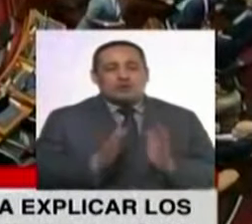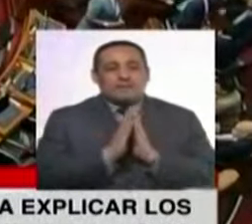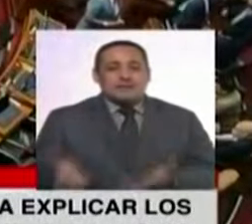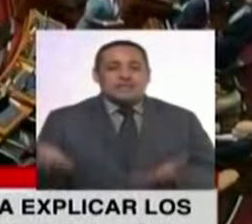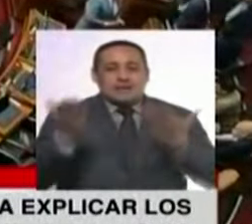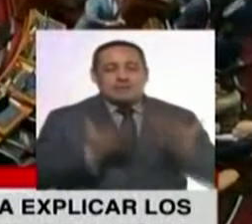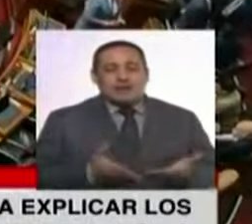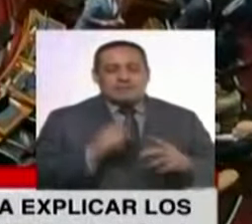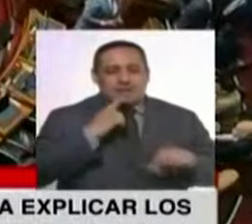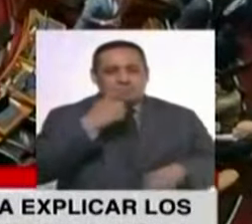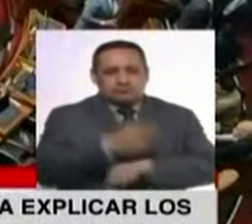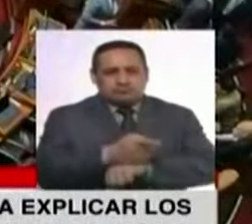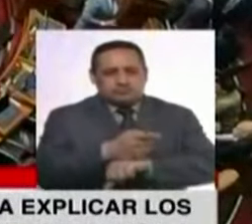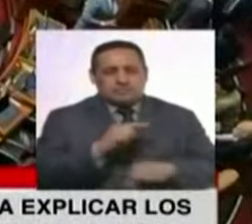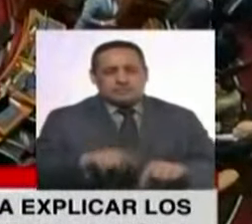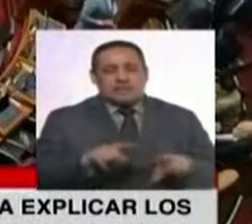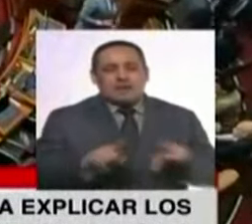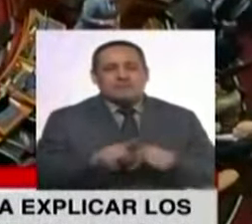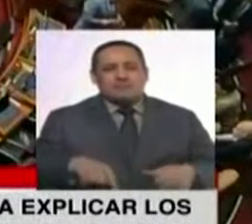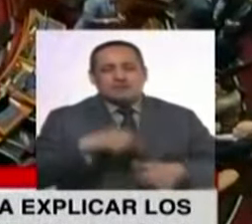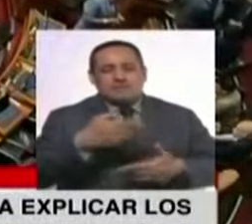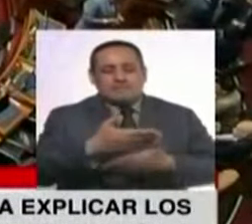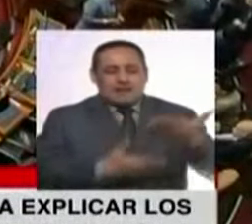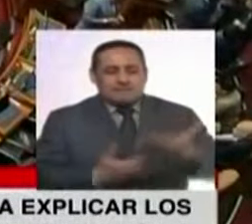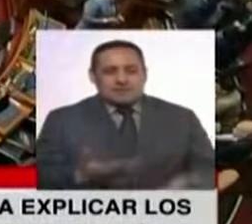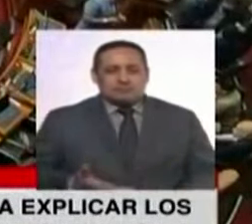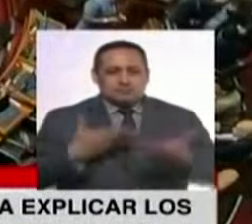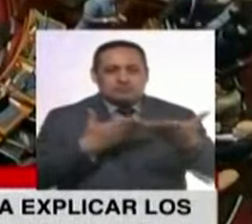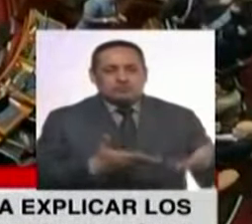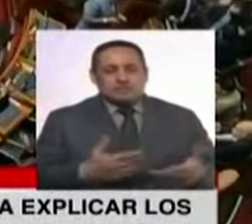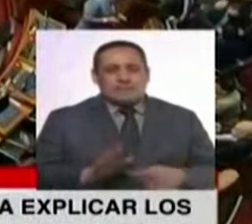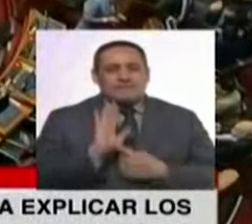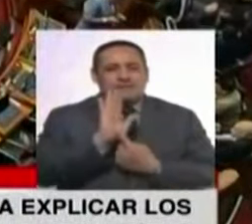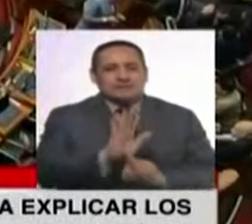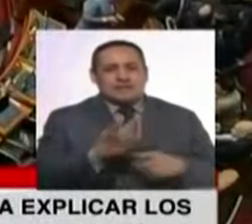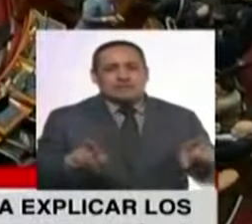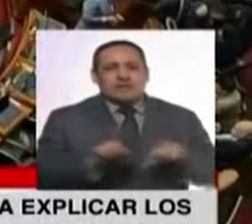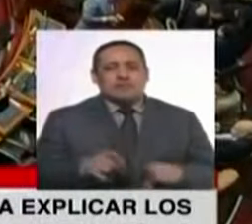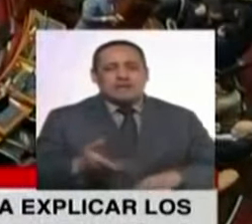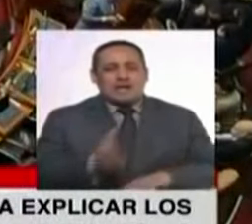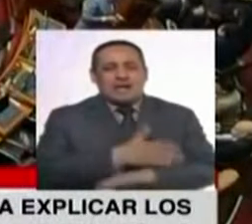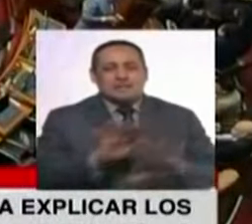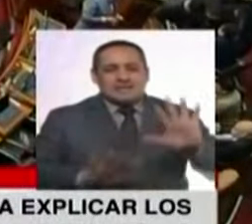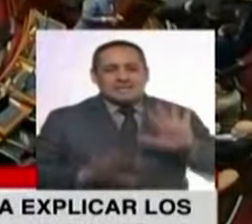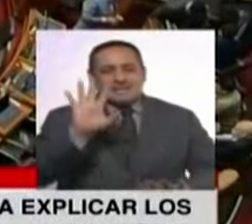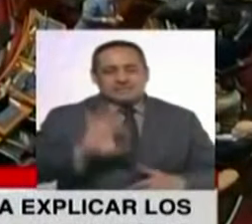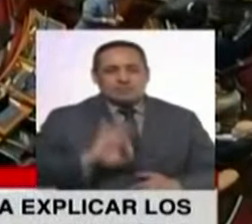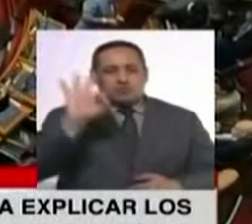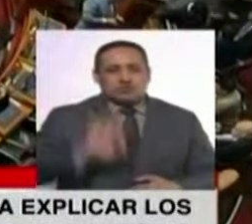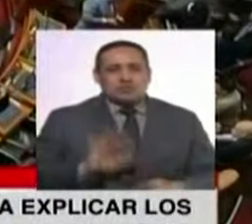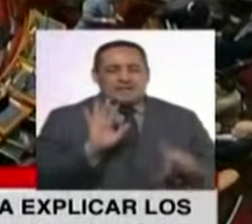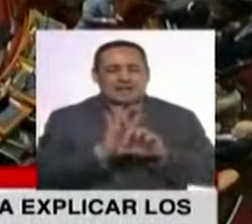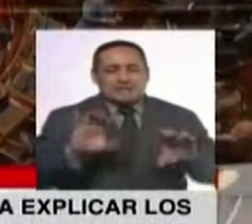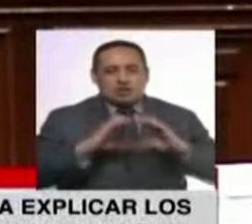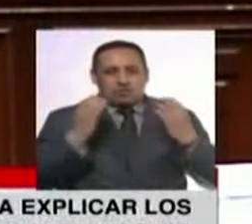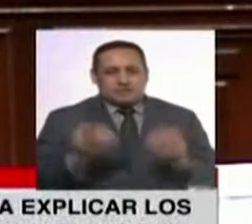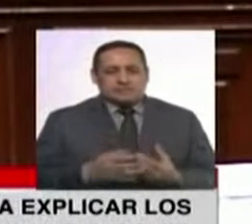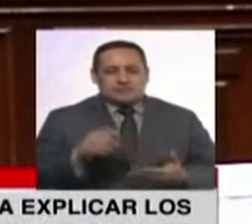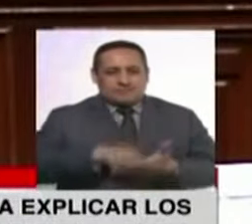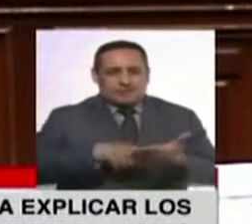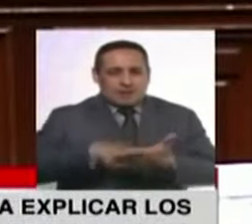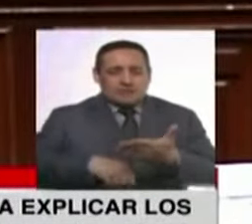para interpelarlos la intervelación se formula por escrito debe ser presentada por número del 15% del número legal de congresistas